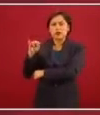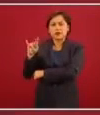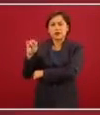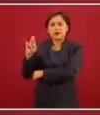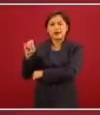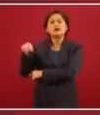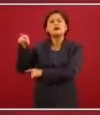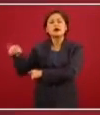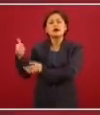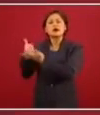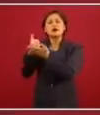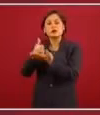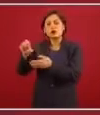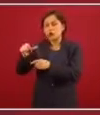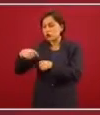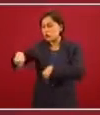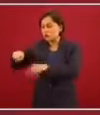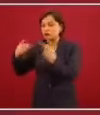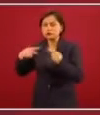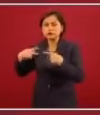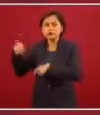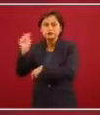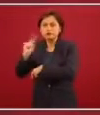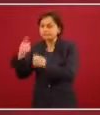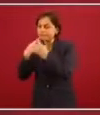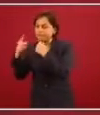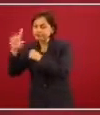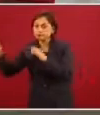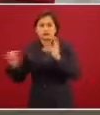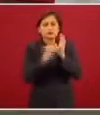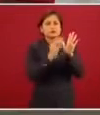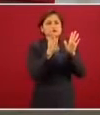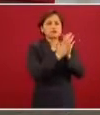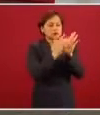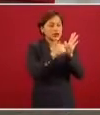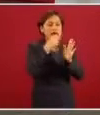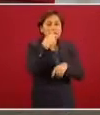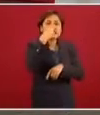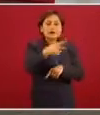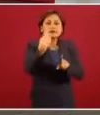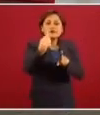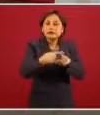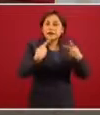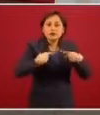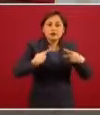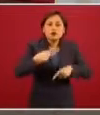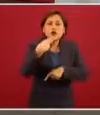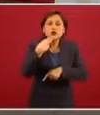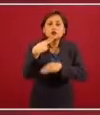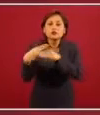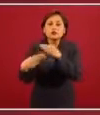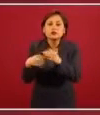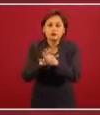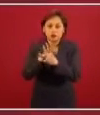tiene detalles sobre quién debe usar qué tipo de equipos. En particular, las mascarillas de alta